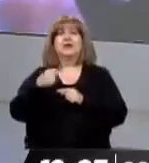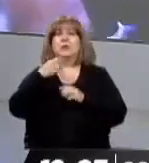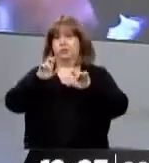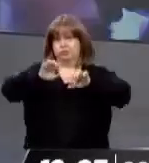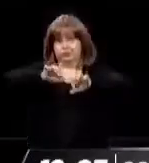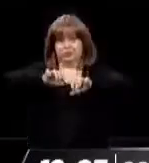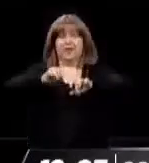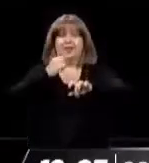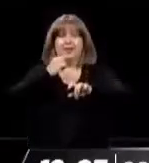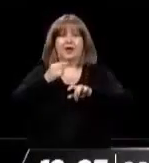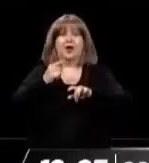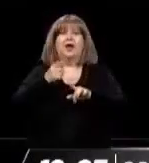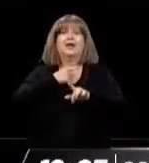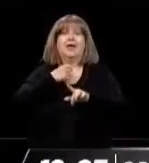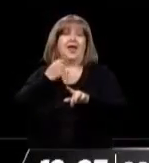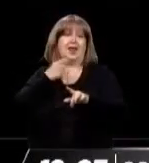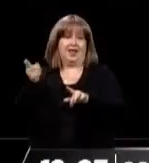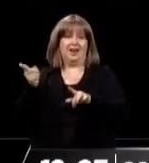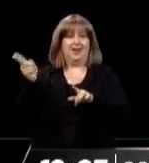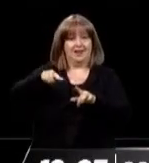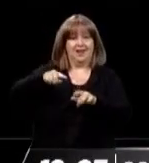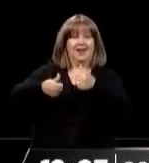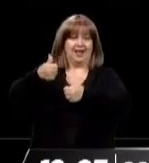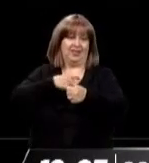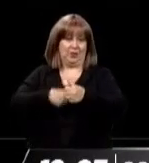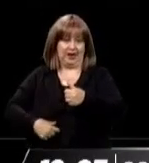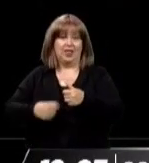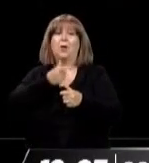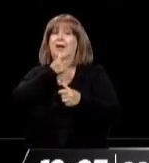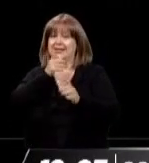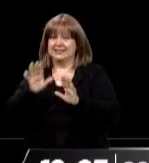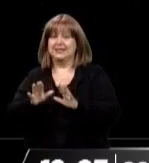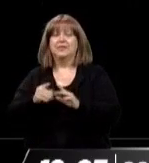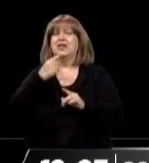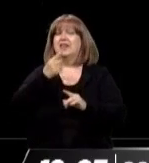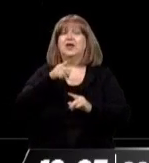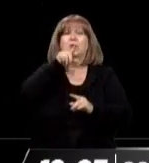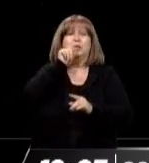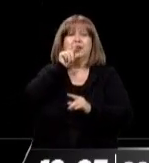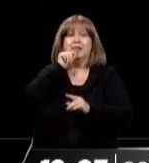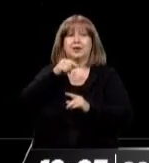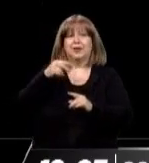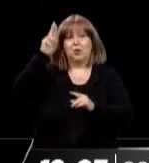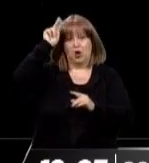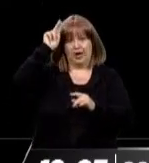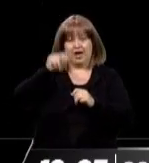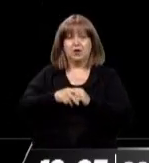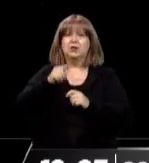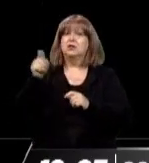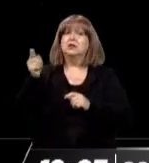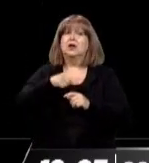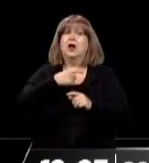expresó. Es uno de los que suena también para volver al sillón de San Martín. Miren lo que decía a propósito de la visita y de lo de Rodolfo Suárez.